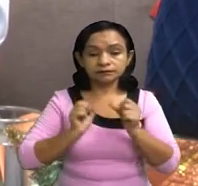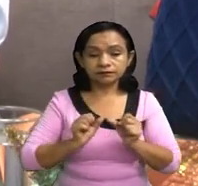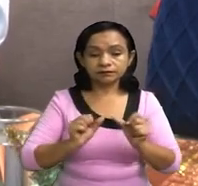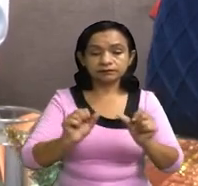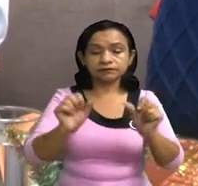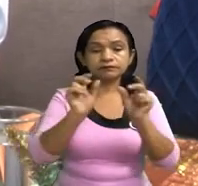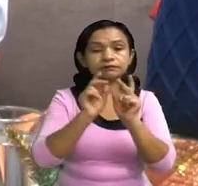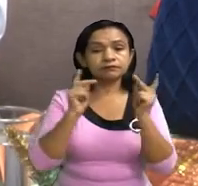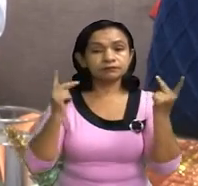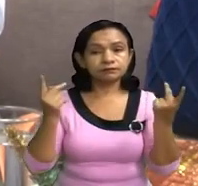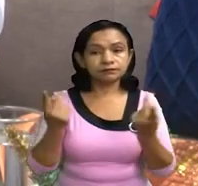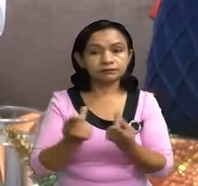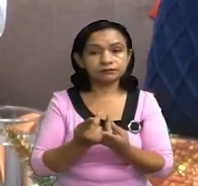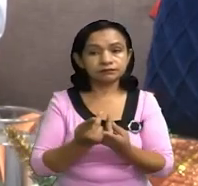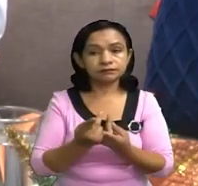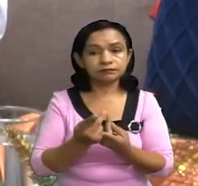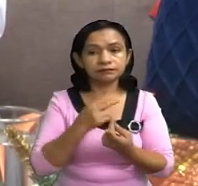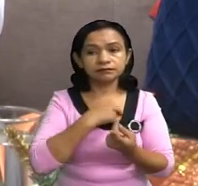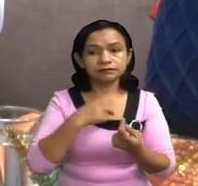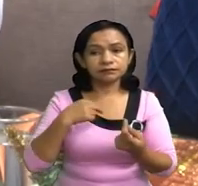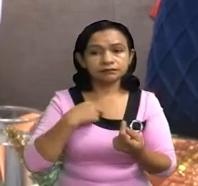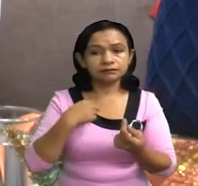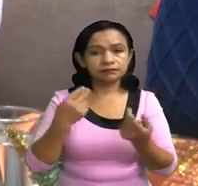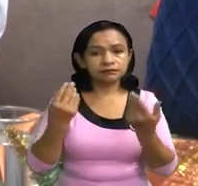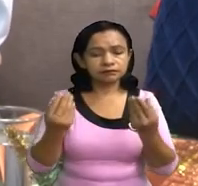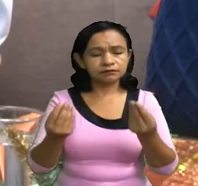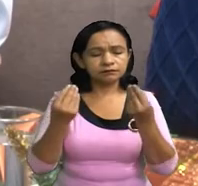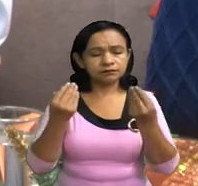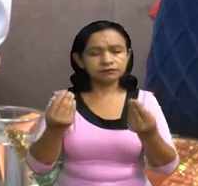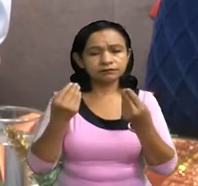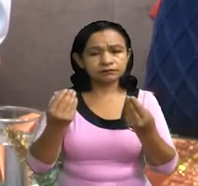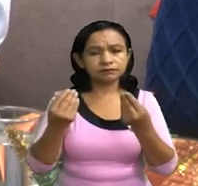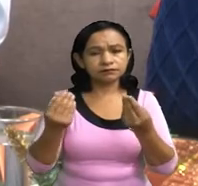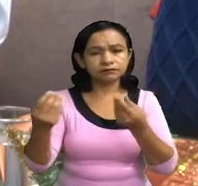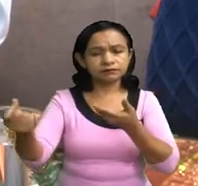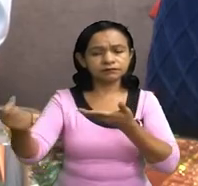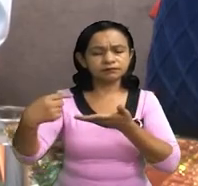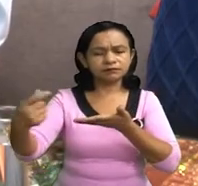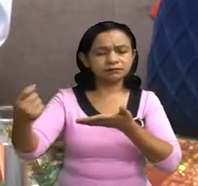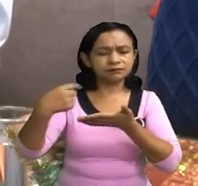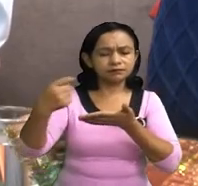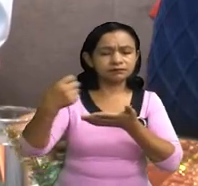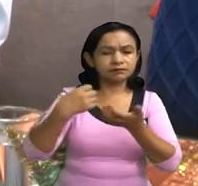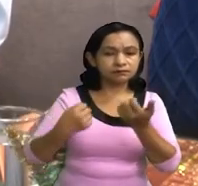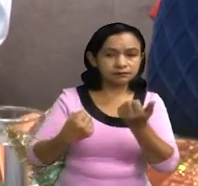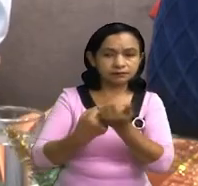con el pueblo. Y hemos recibido cantidad de mensajes de